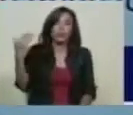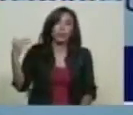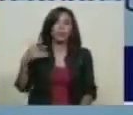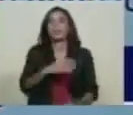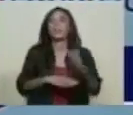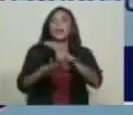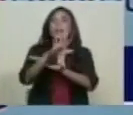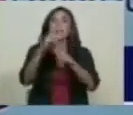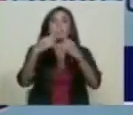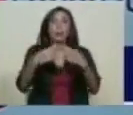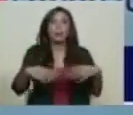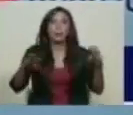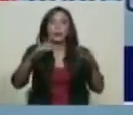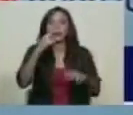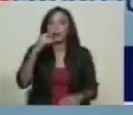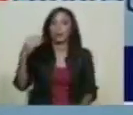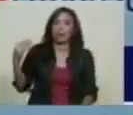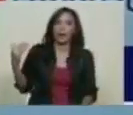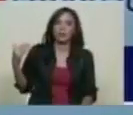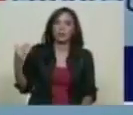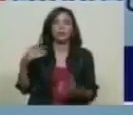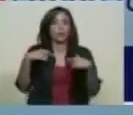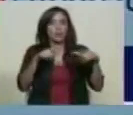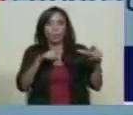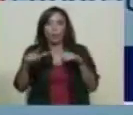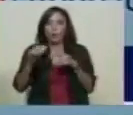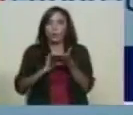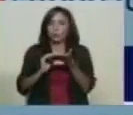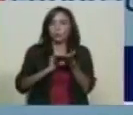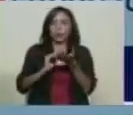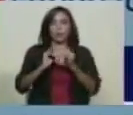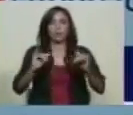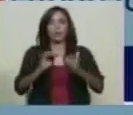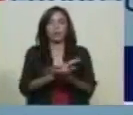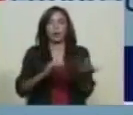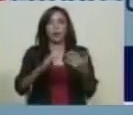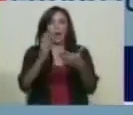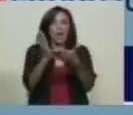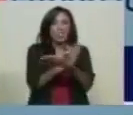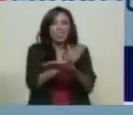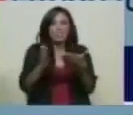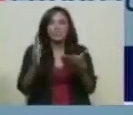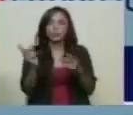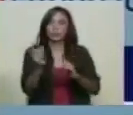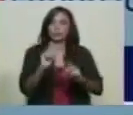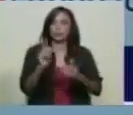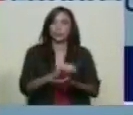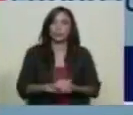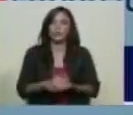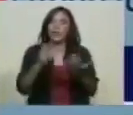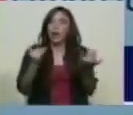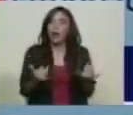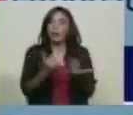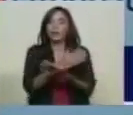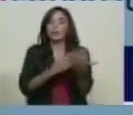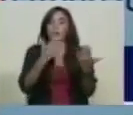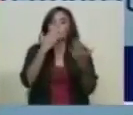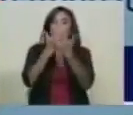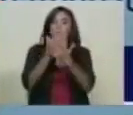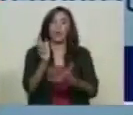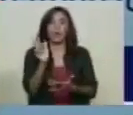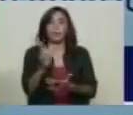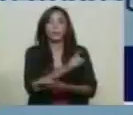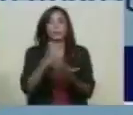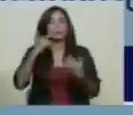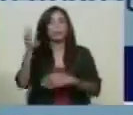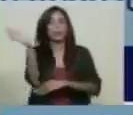República, está curado contra las divisiones. Hoy el Partido Socialista Unido de Venezuela levanta una